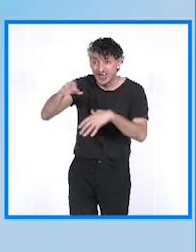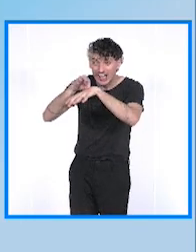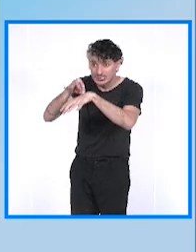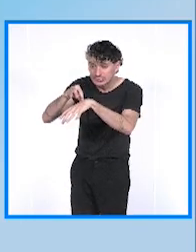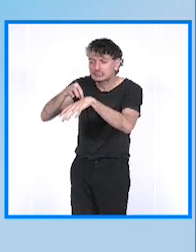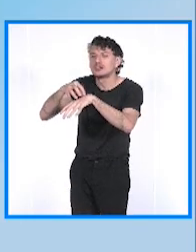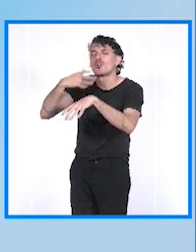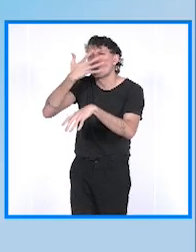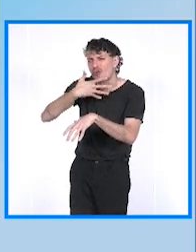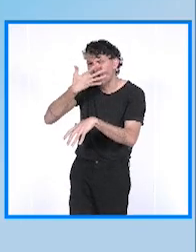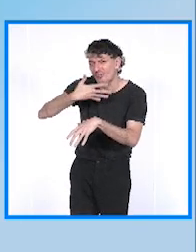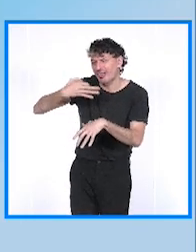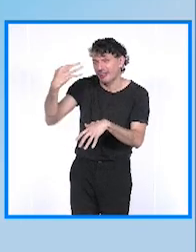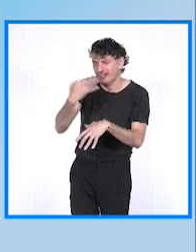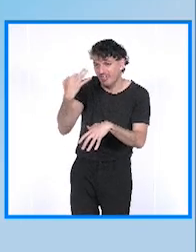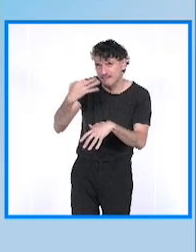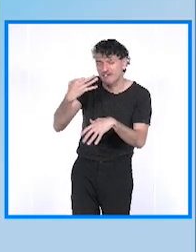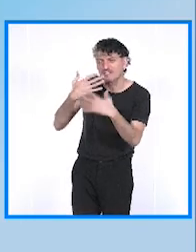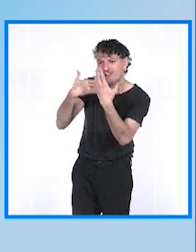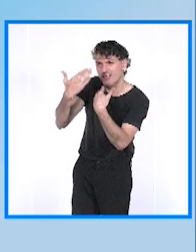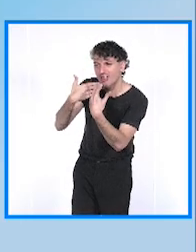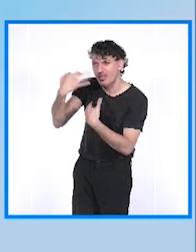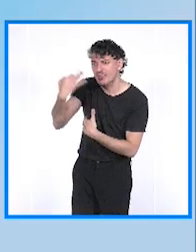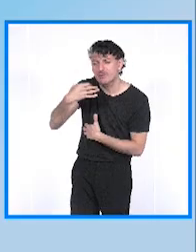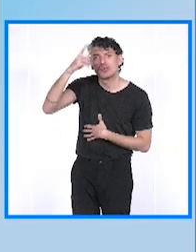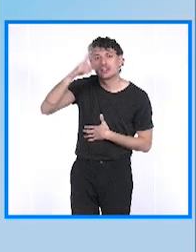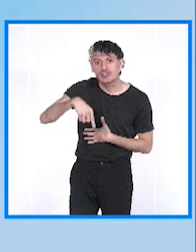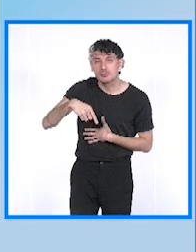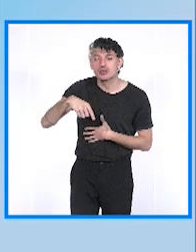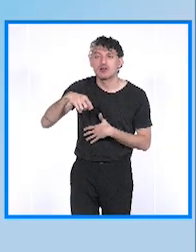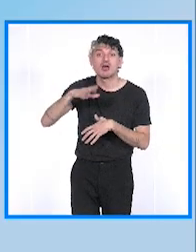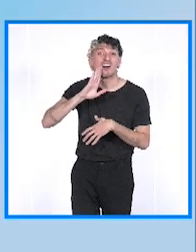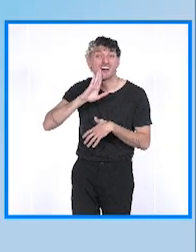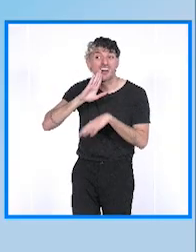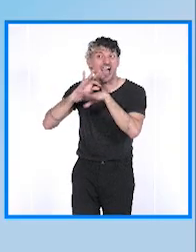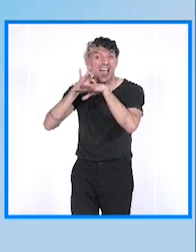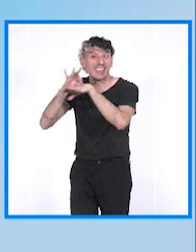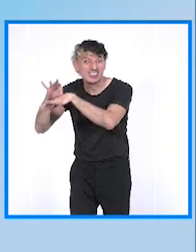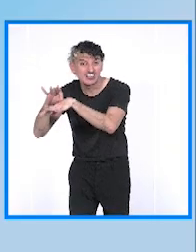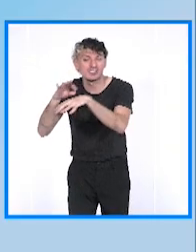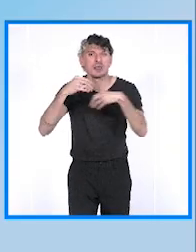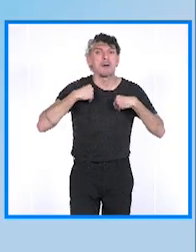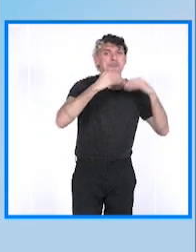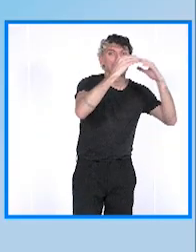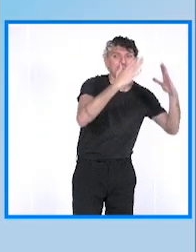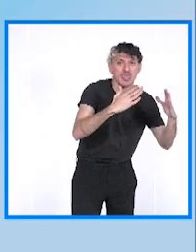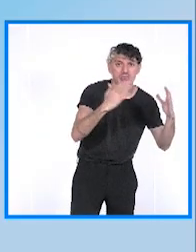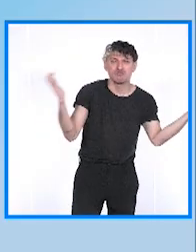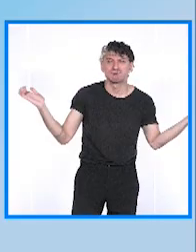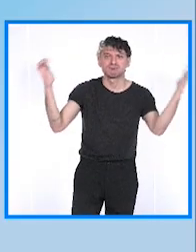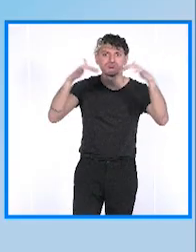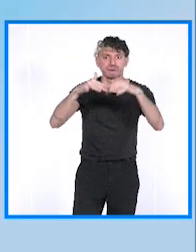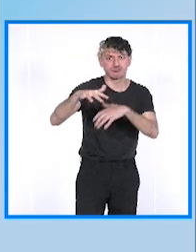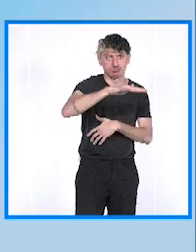identificados y con esas acciones pero también tienen que generar espacios de encuentro entre esos agentes y las viviendas no y Y ser como